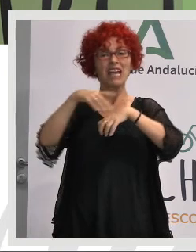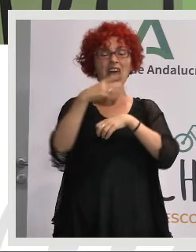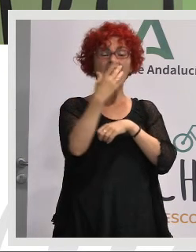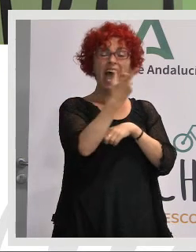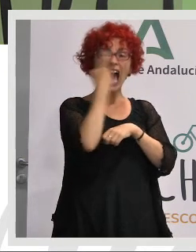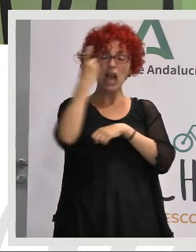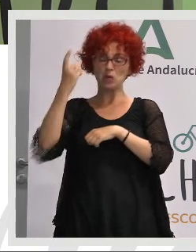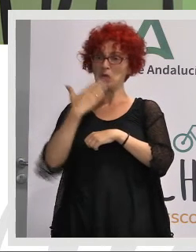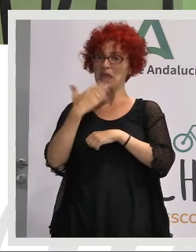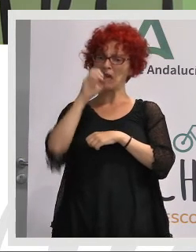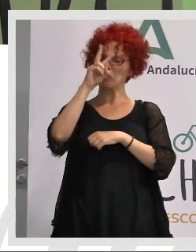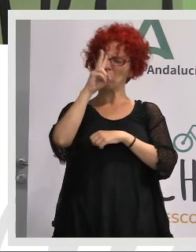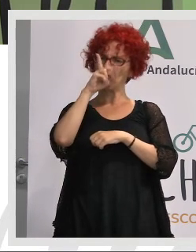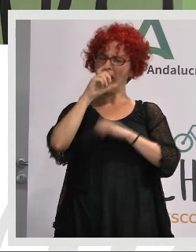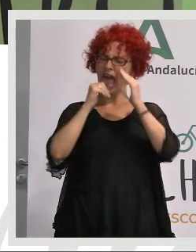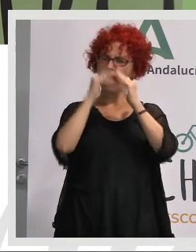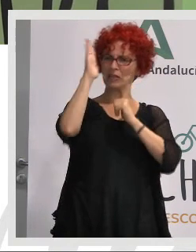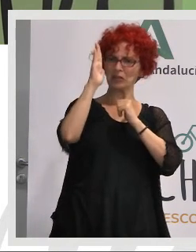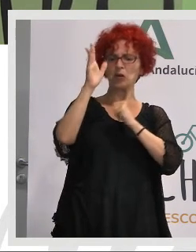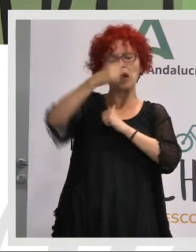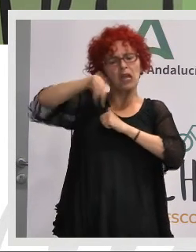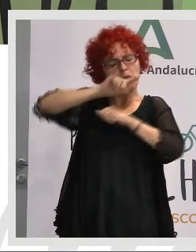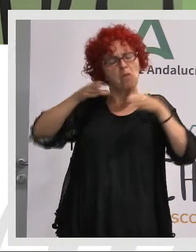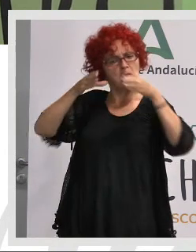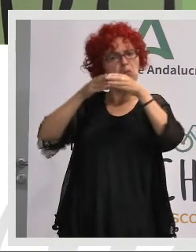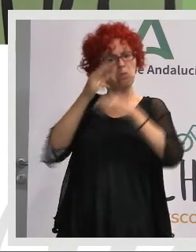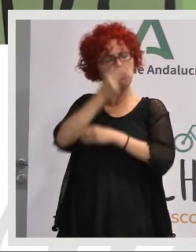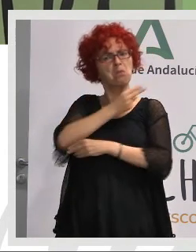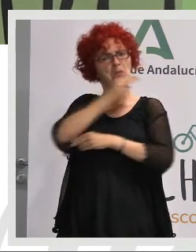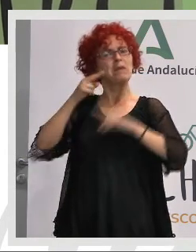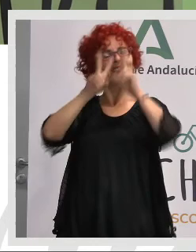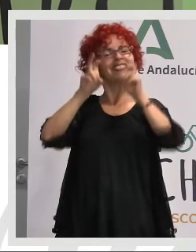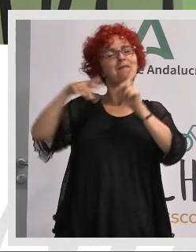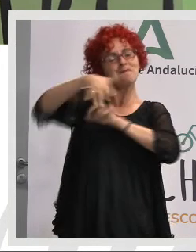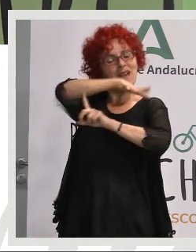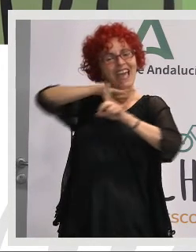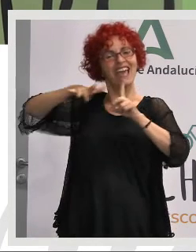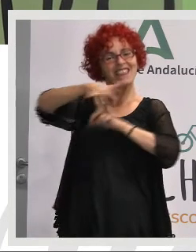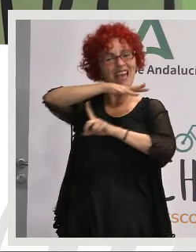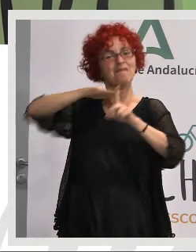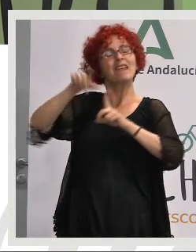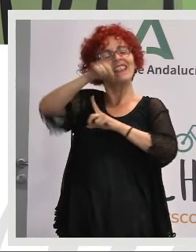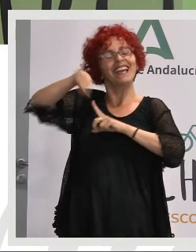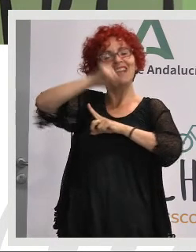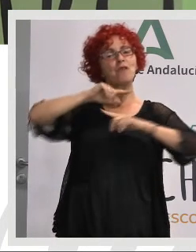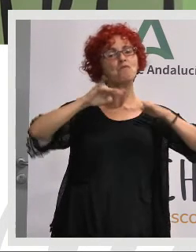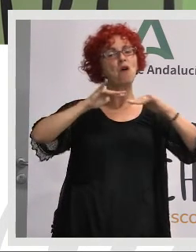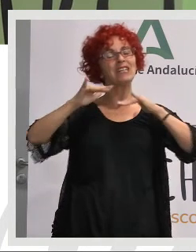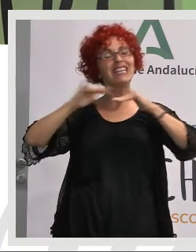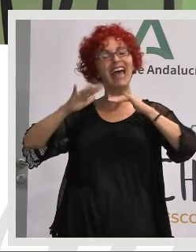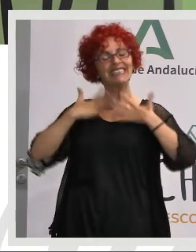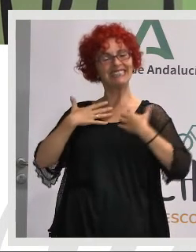centro comprometido con el medio ambiente, prueba de ello es su proyecto denominado Movilidad Sostenible, Salud y Calidad de